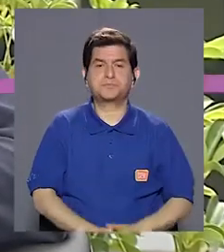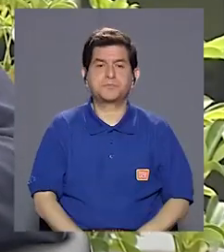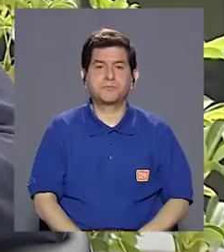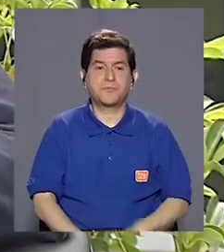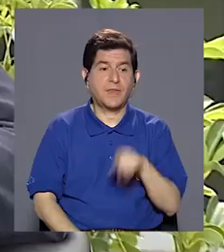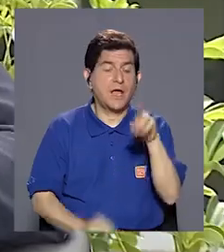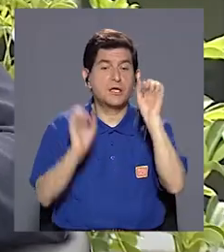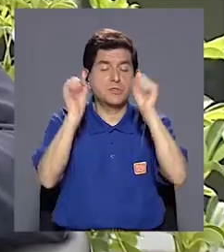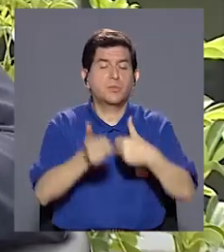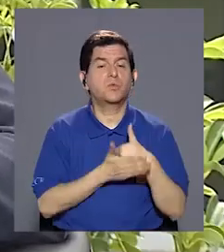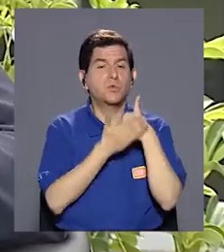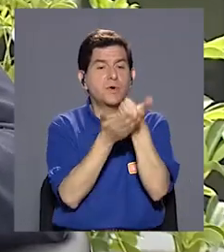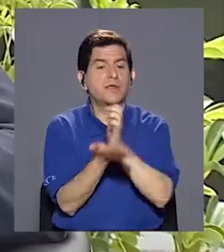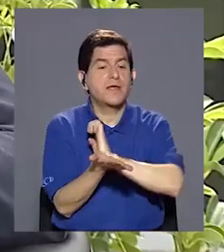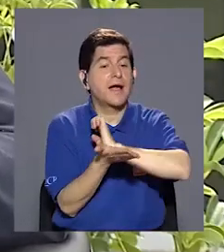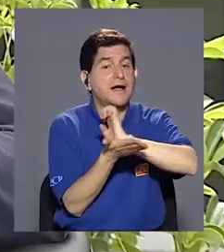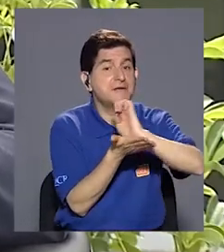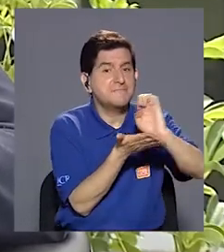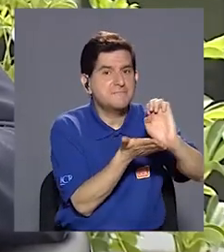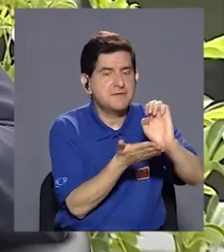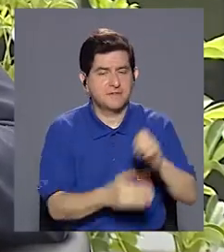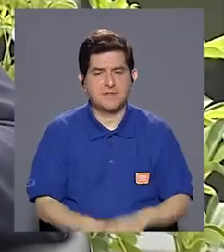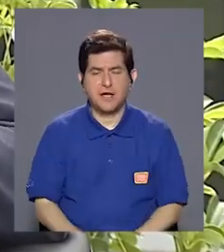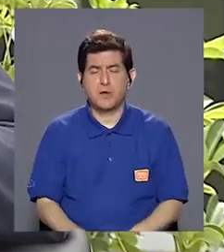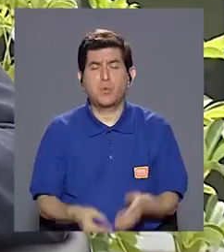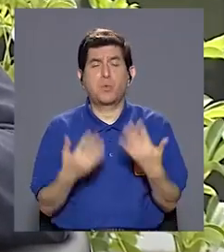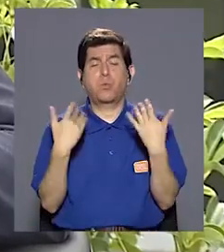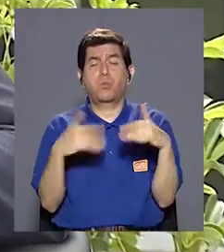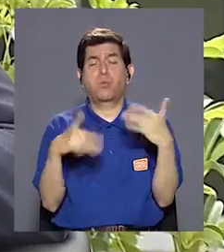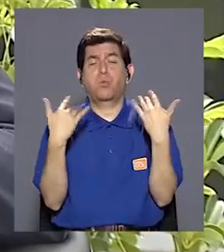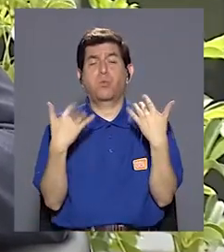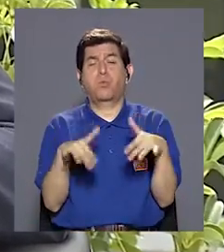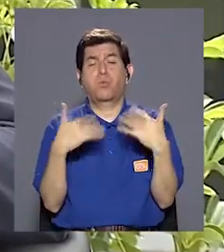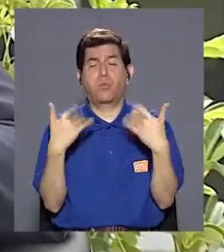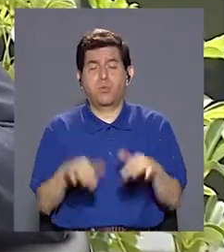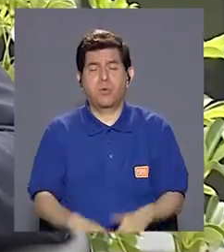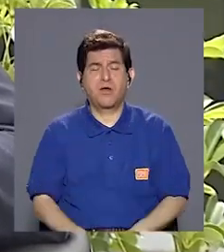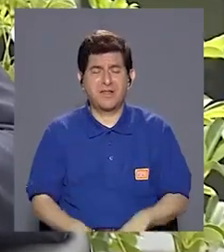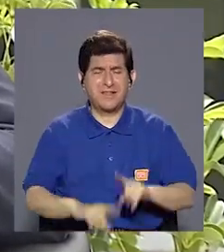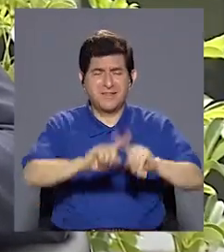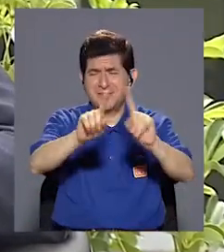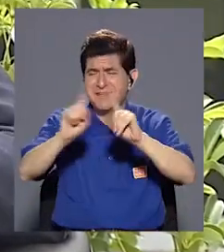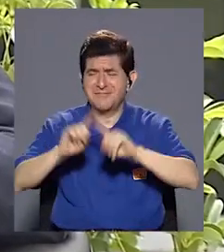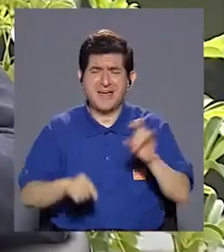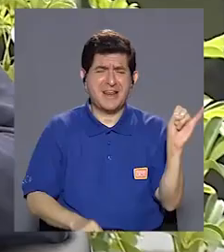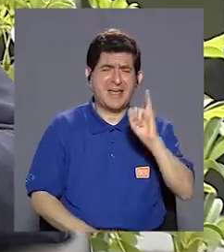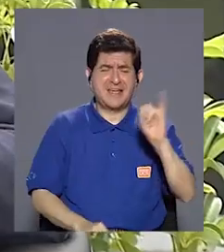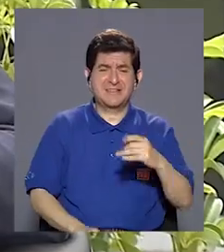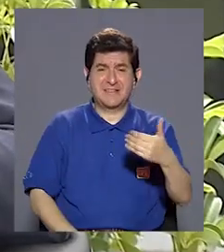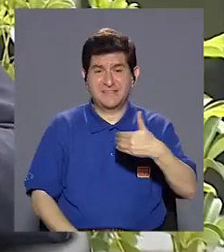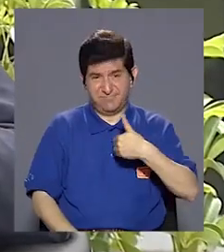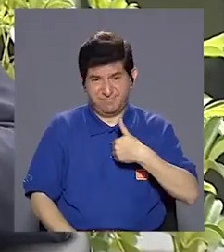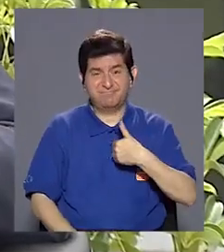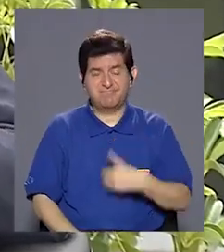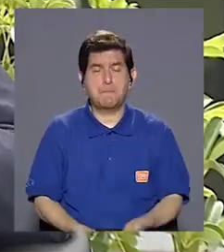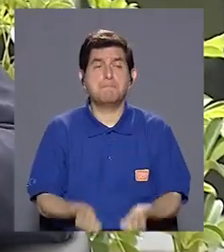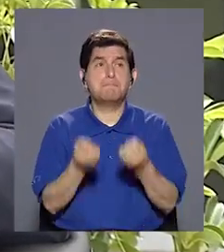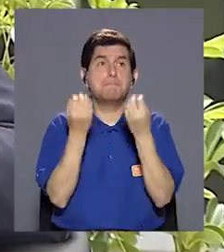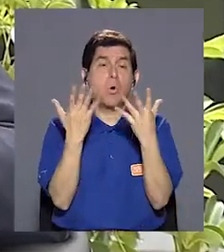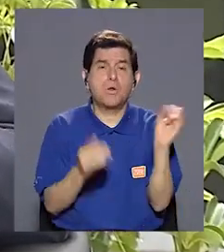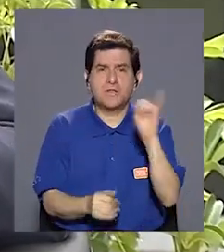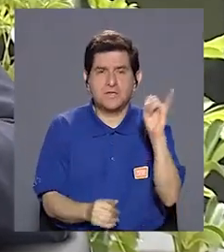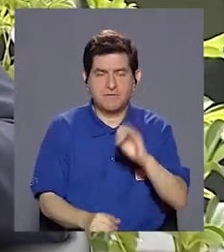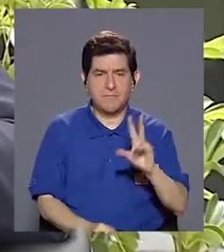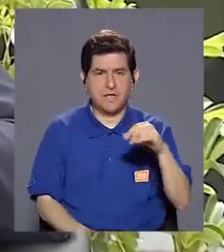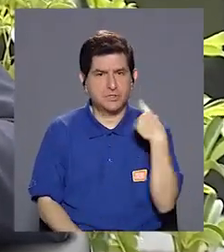que eso puede ayudarnos a prevenir en una grandísima cantidad muchísimas de las infecciones que padecemos. Muchísimas,